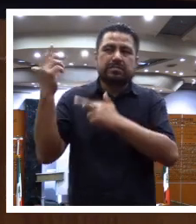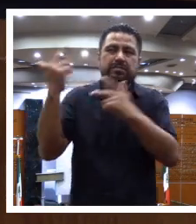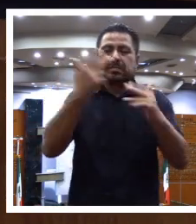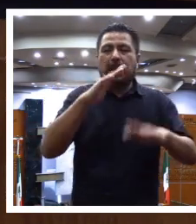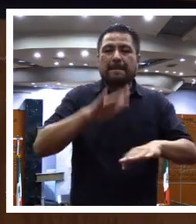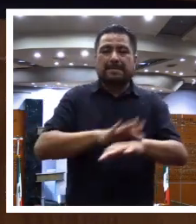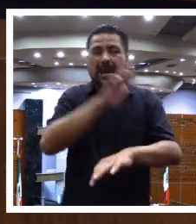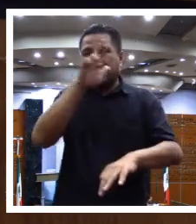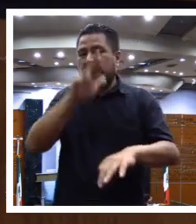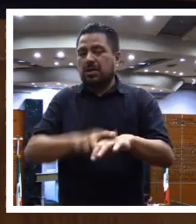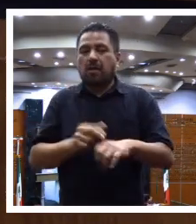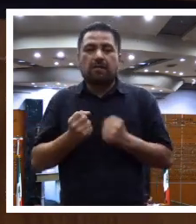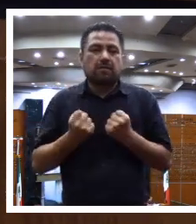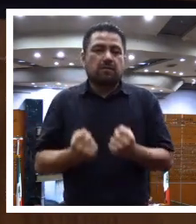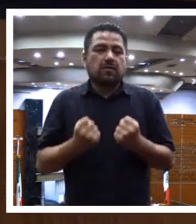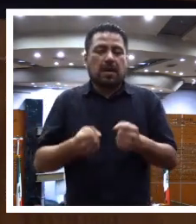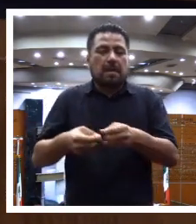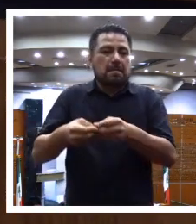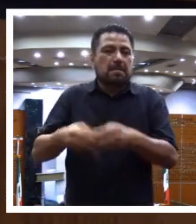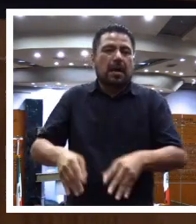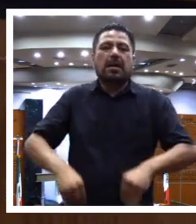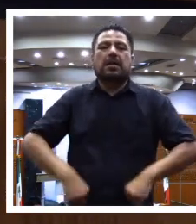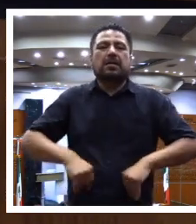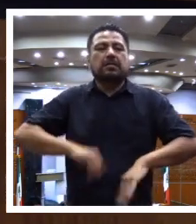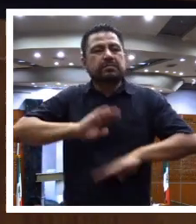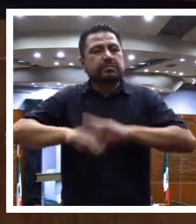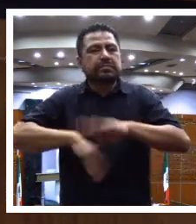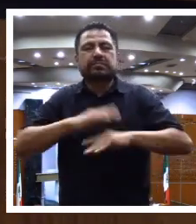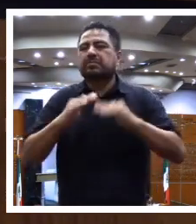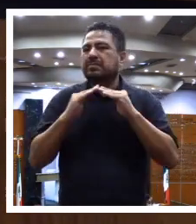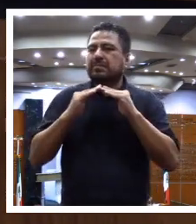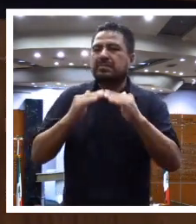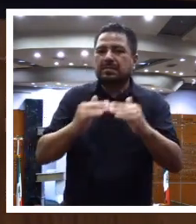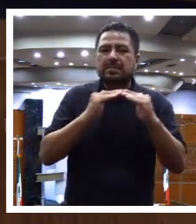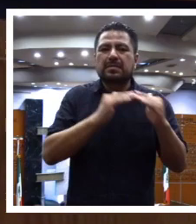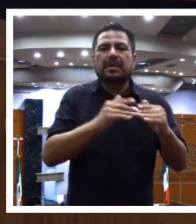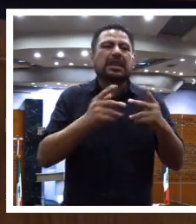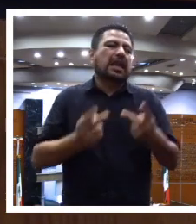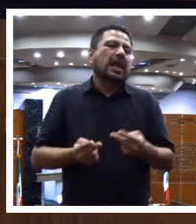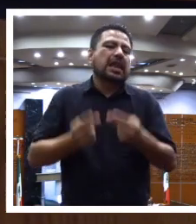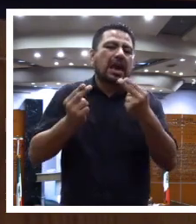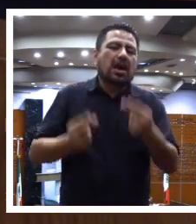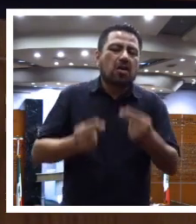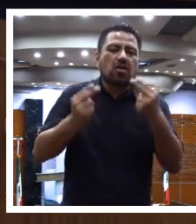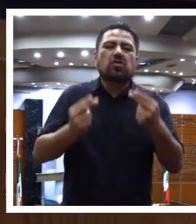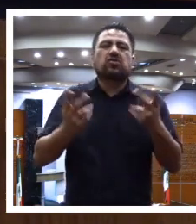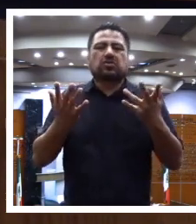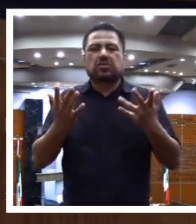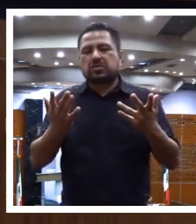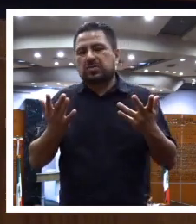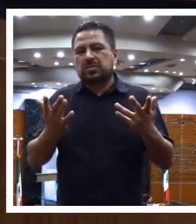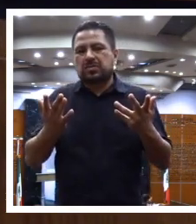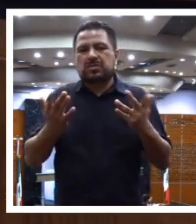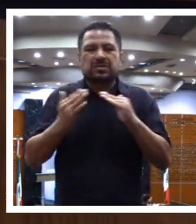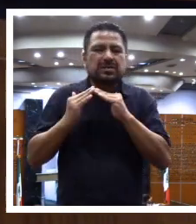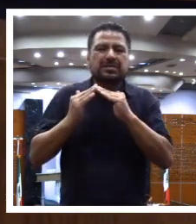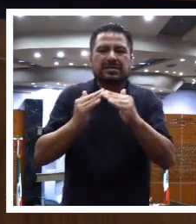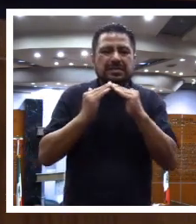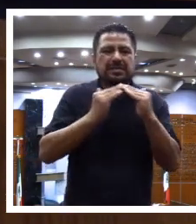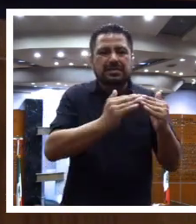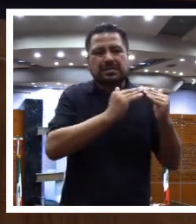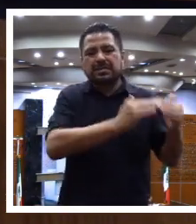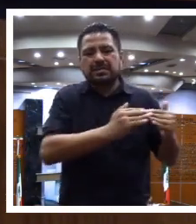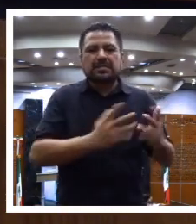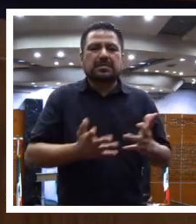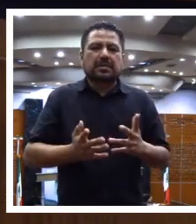fue mayúscula en todos los sentidos, pérdidas de vidas humanas, de viviendas, de negocios y de bienes muebles e